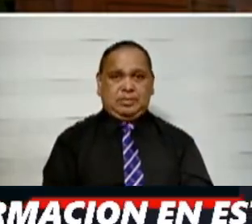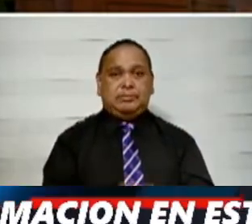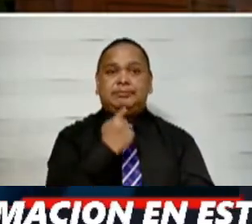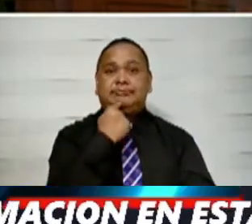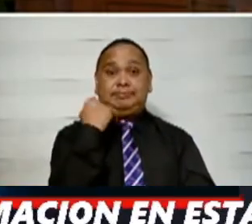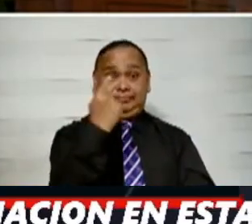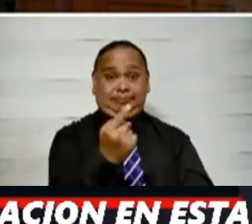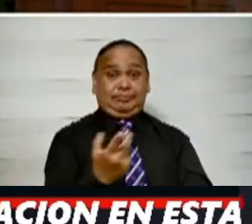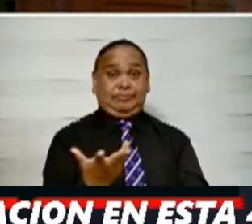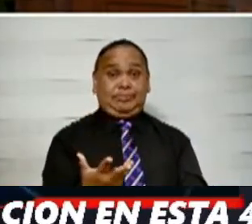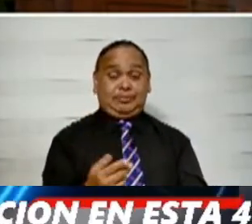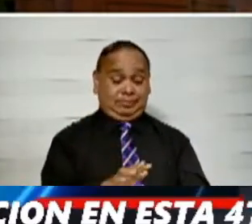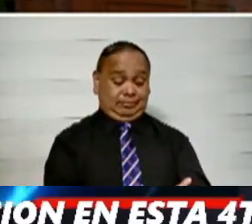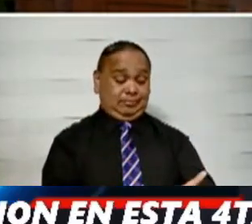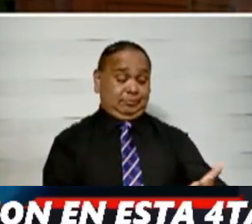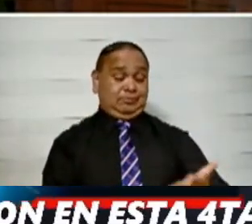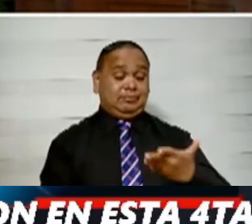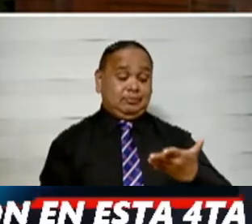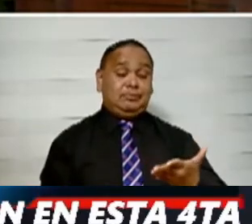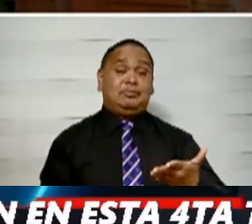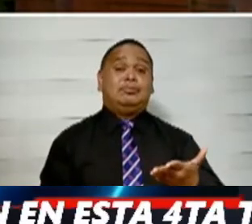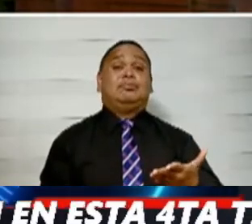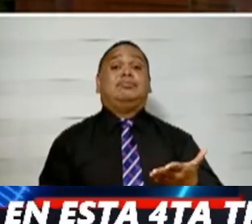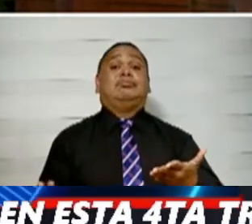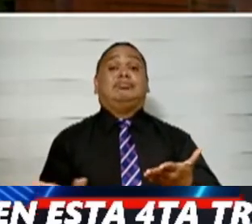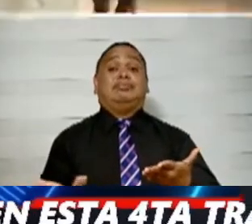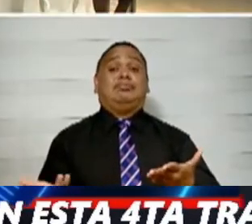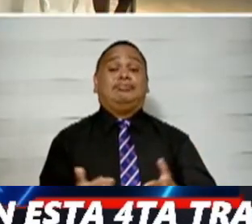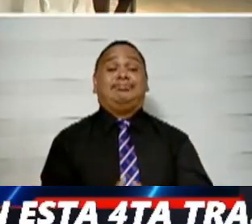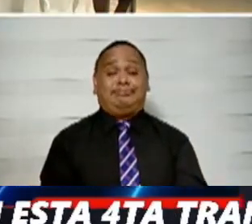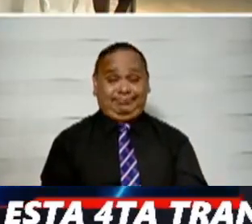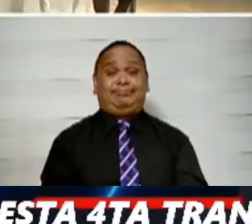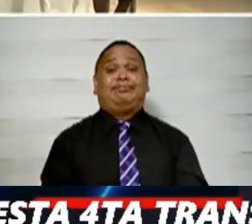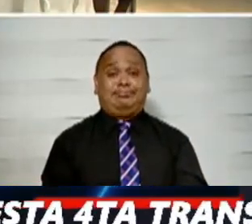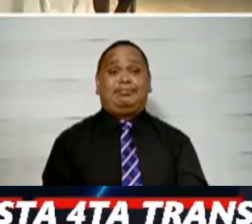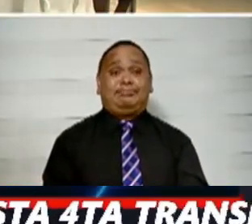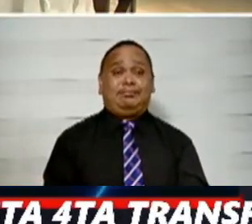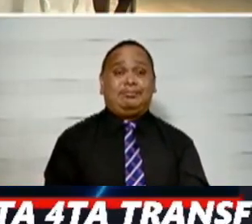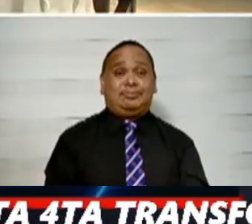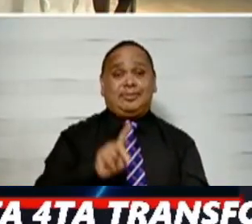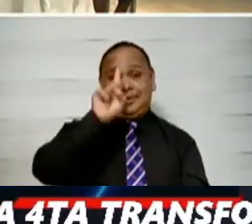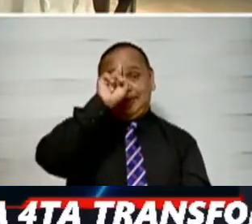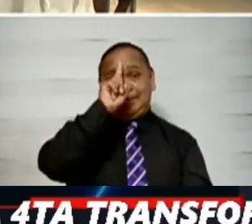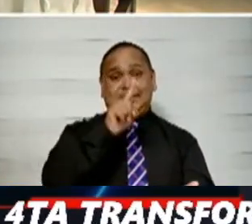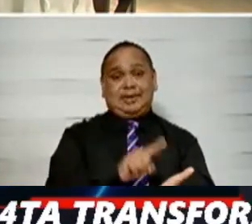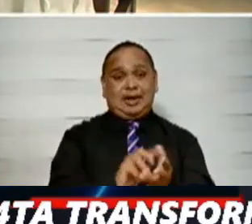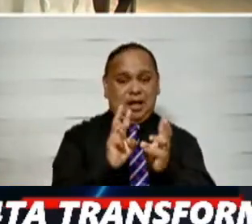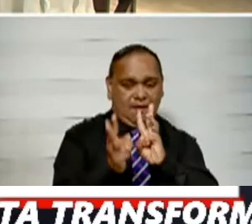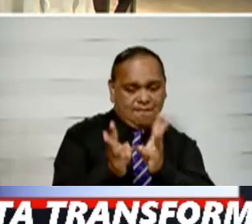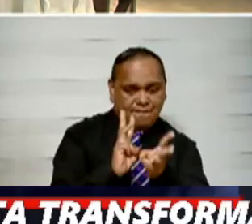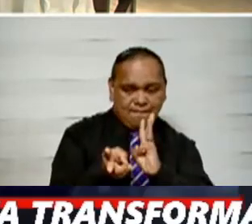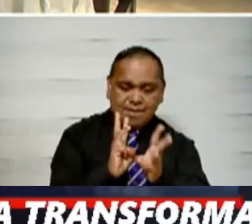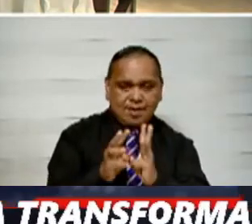estos inmediatamente tú sientes, claro, cuando algo es verdad. Sí, aparte, ¿no? Eso cuando, no se puede cuando se fabricar. Crean estos chats falsos, intentan